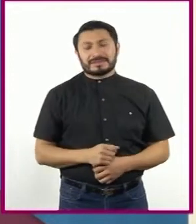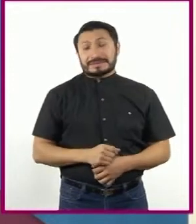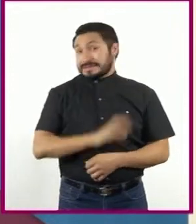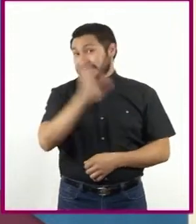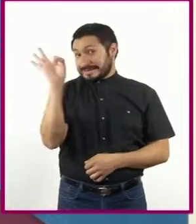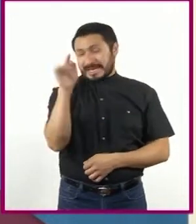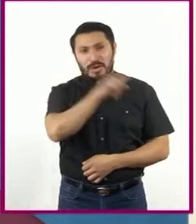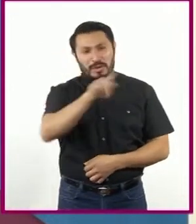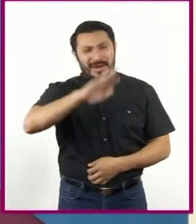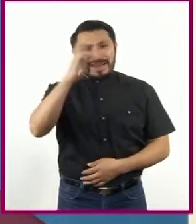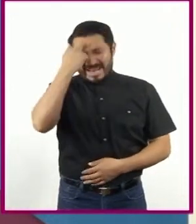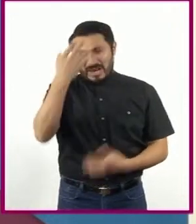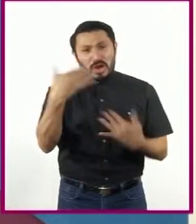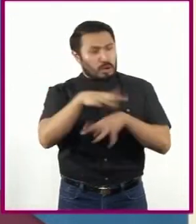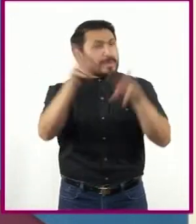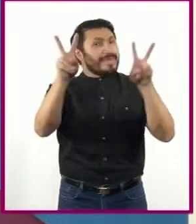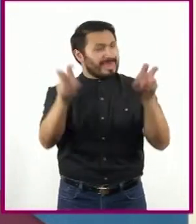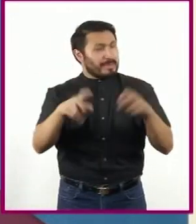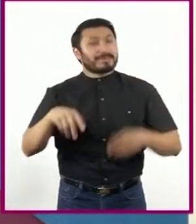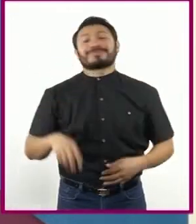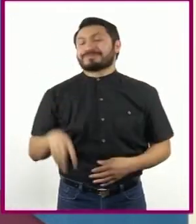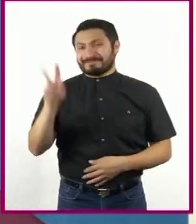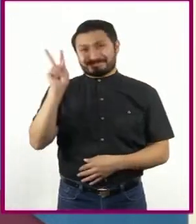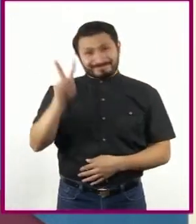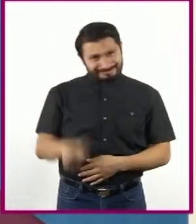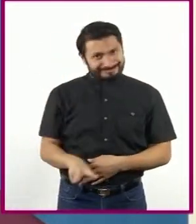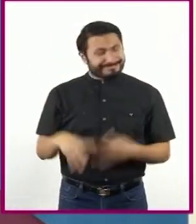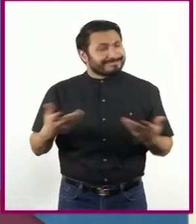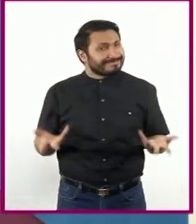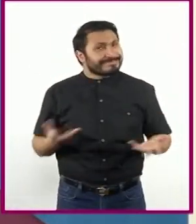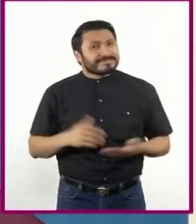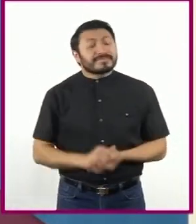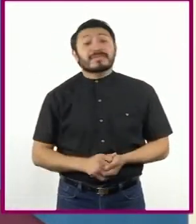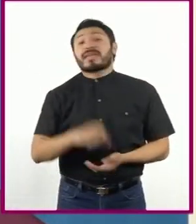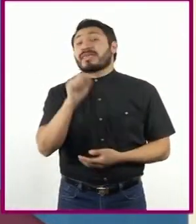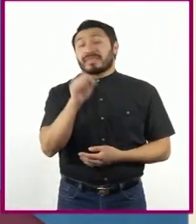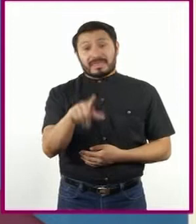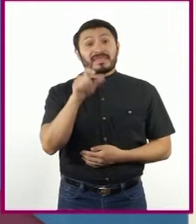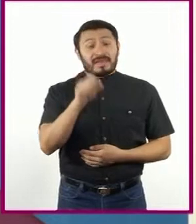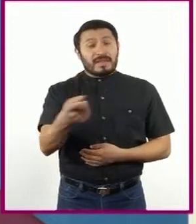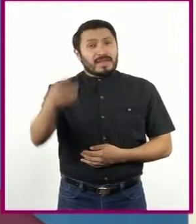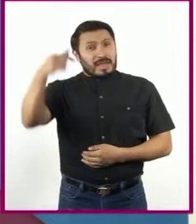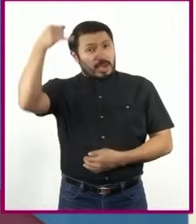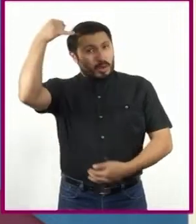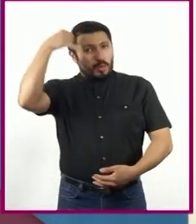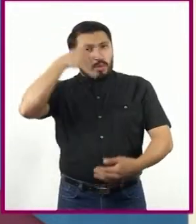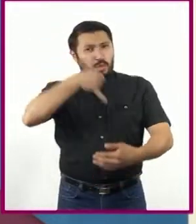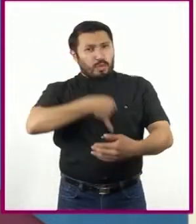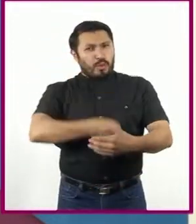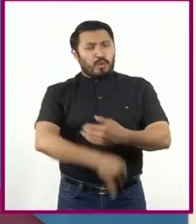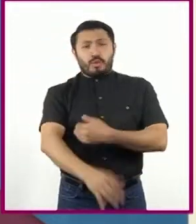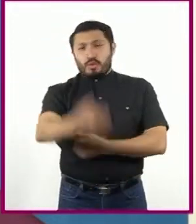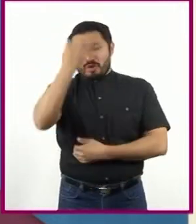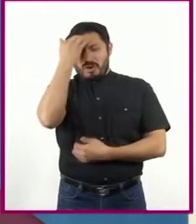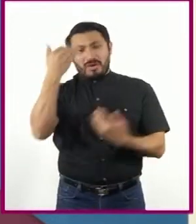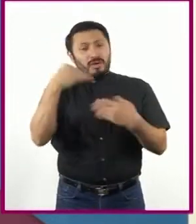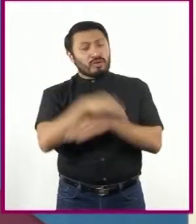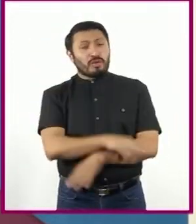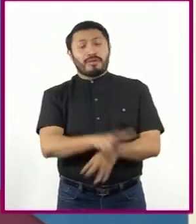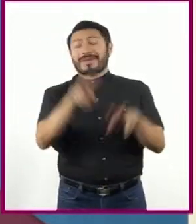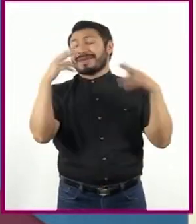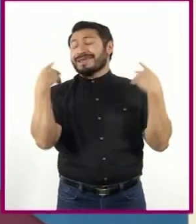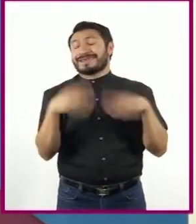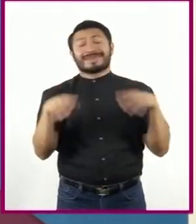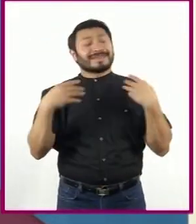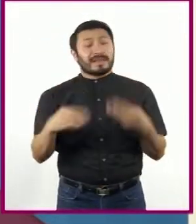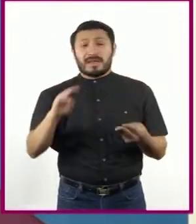Seguramente recuerdan algo sobre esto, ¿no es así? Además, ahondaremos en un hecho que fue decisivo en el porvenir